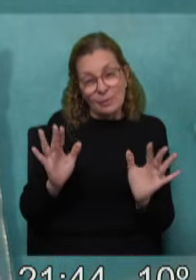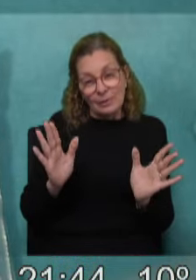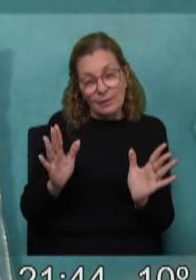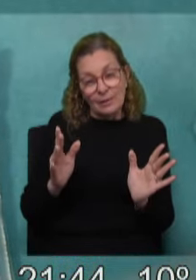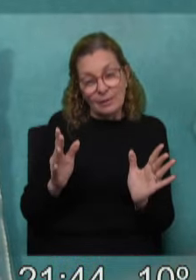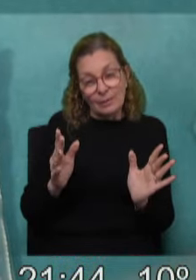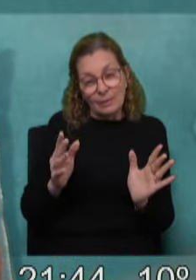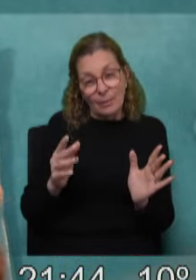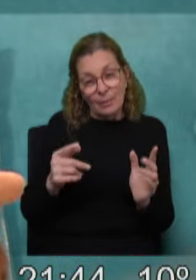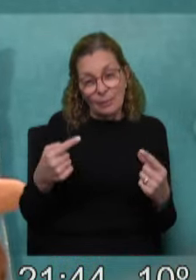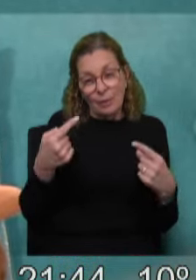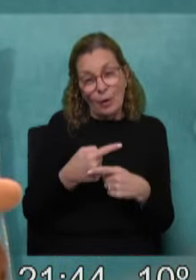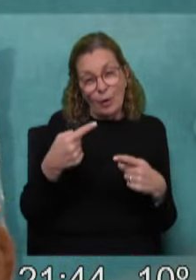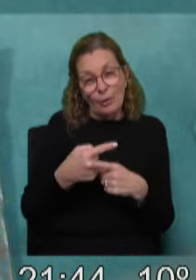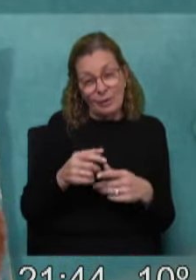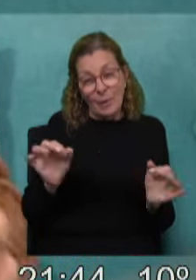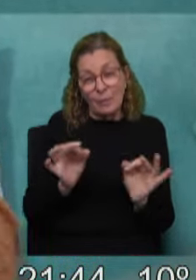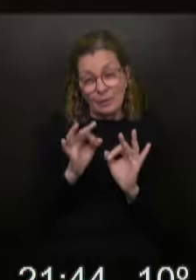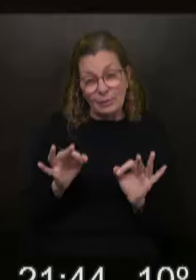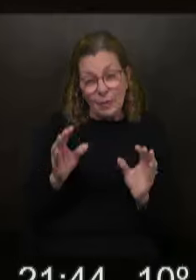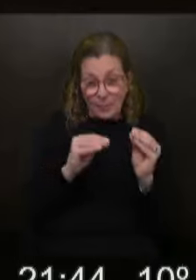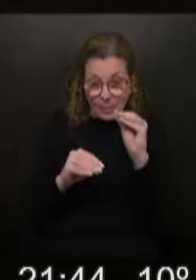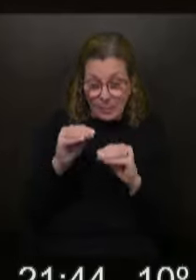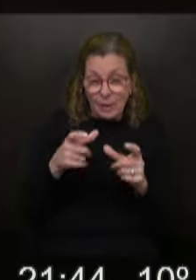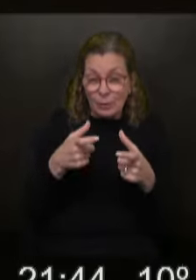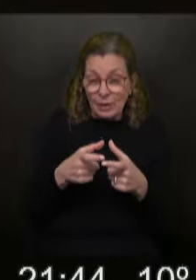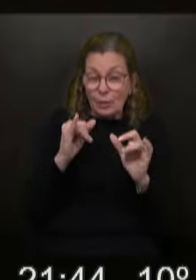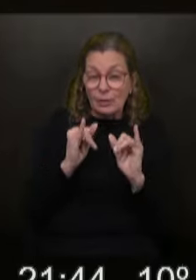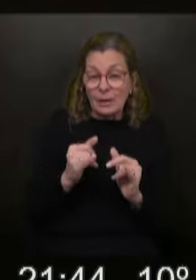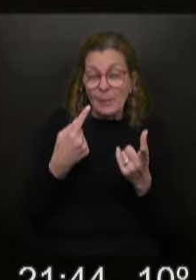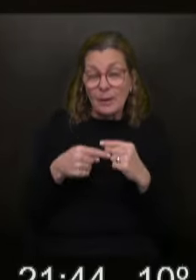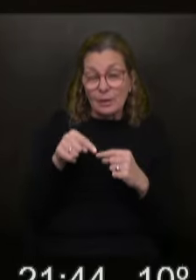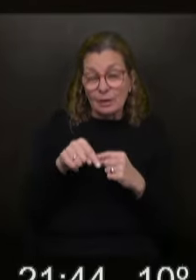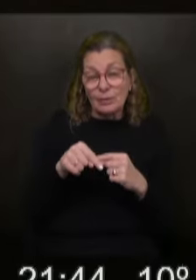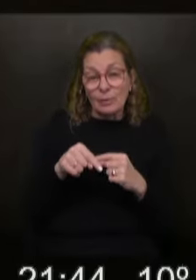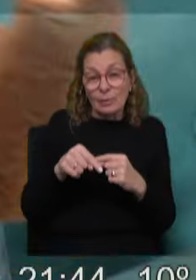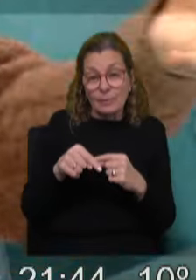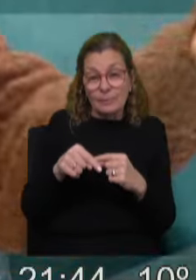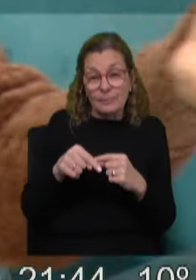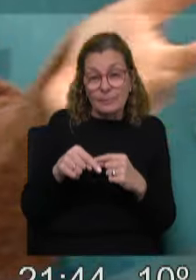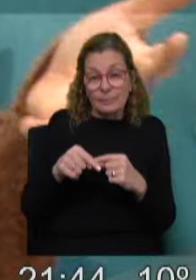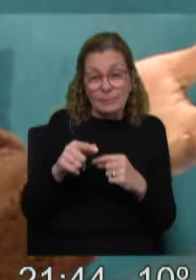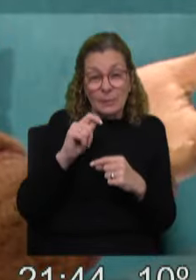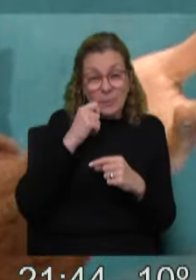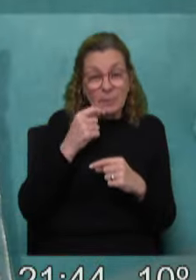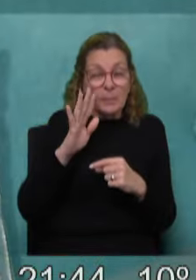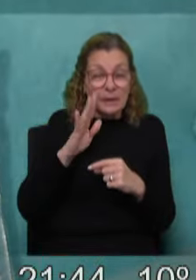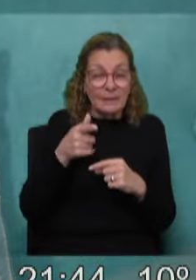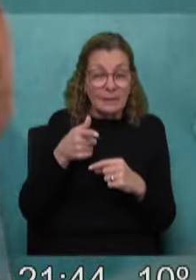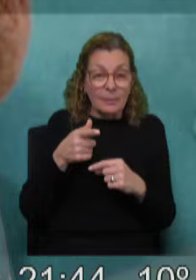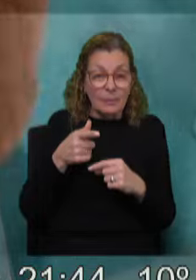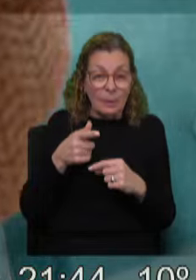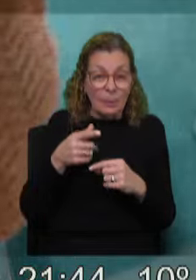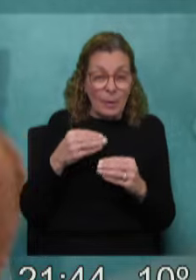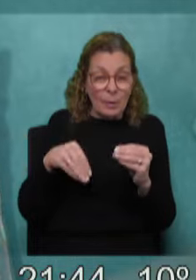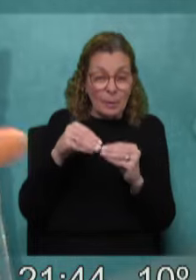Si no, estoy como peleando contra la música, ¿entendés? Entonces mi plan es hacer un disco y estos temas que estoy tocando los toco porque me parece que están como para